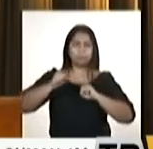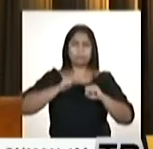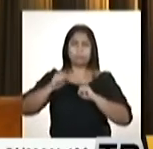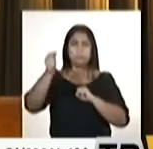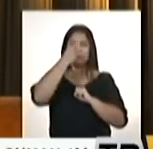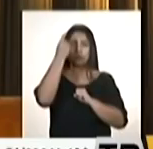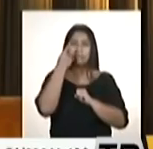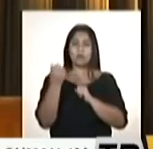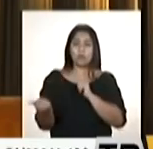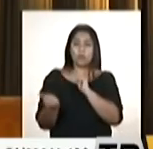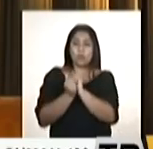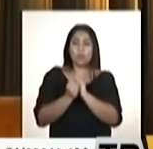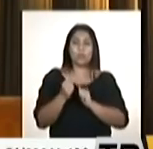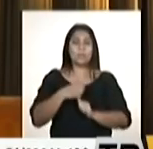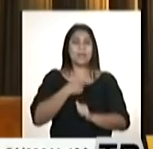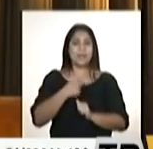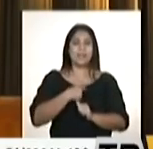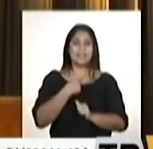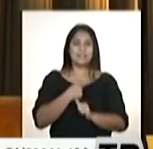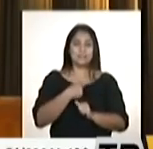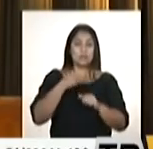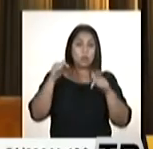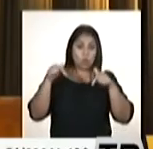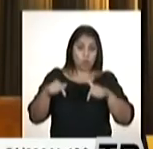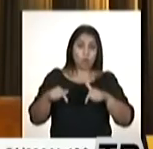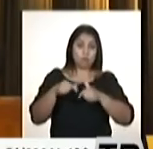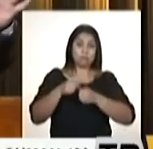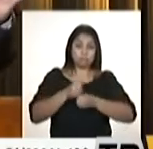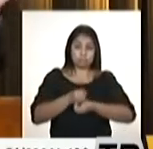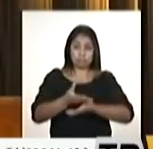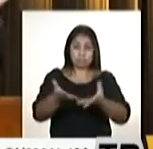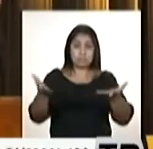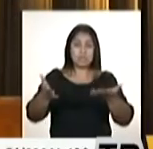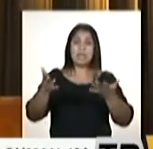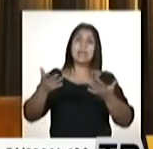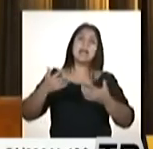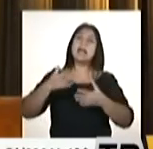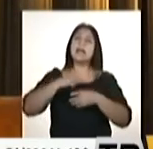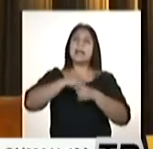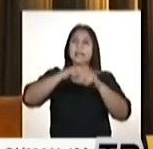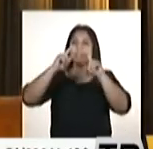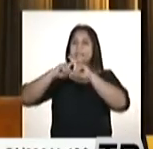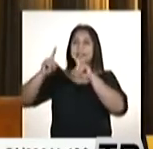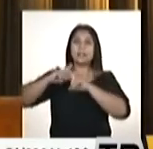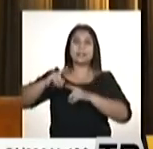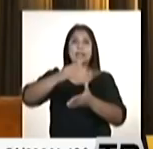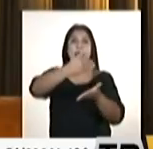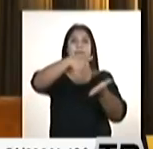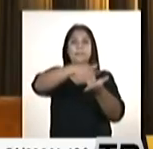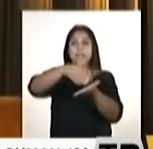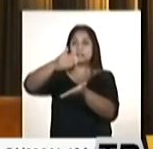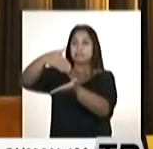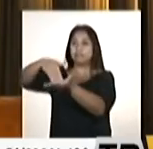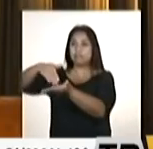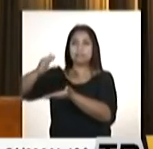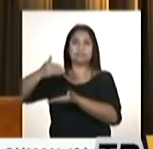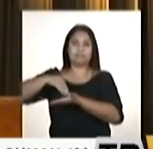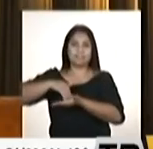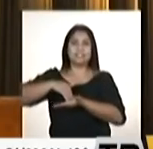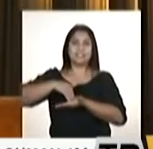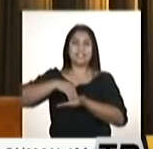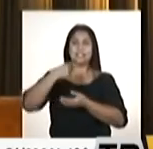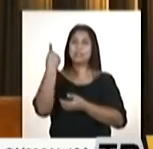muy grande con los maestros, el día de hoy salieron la repartición a todas las cabeceras departamentales